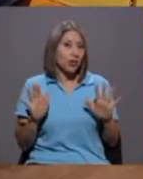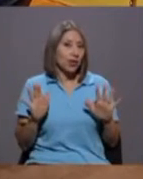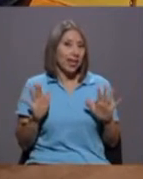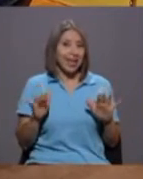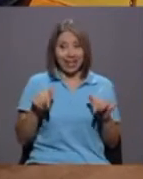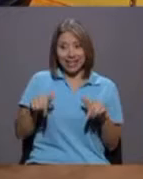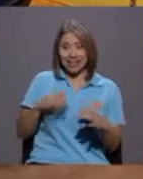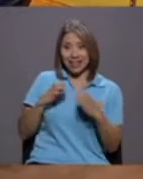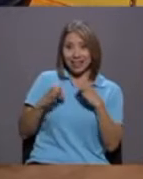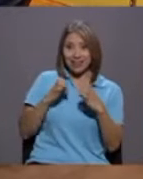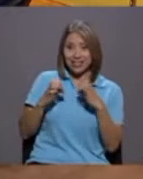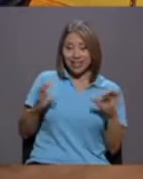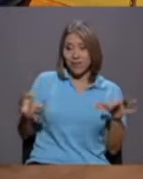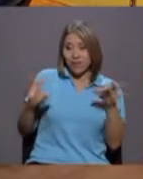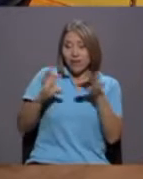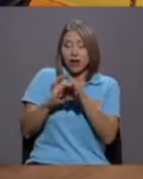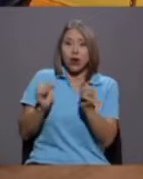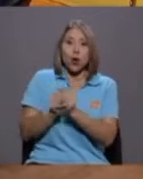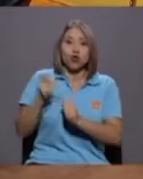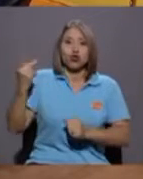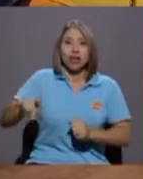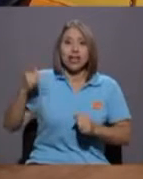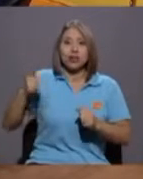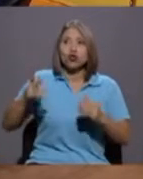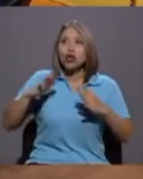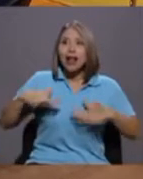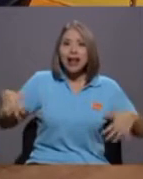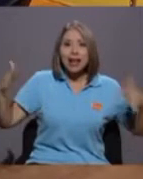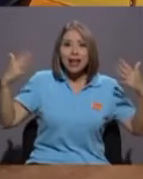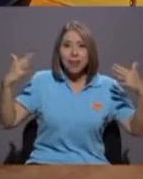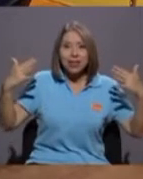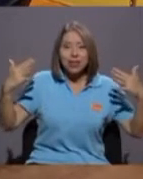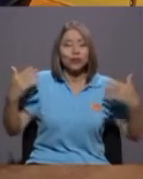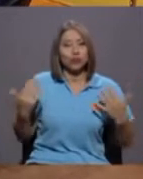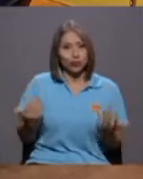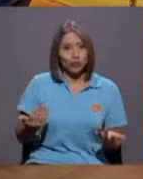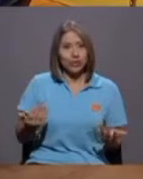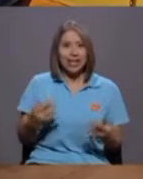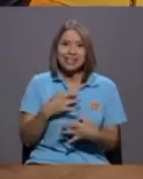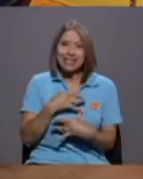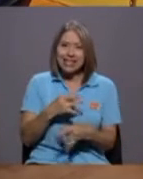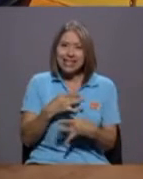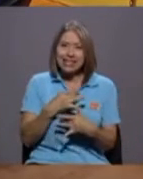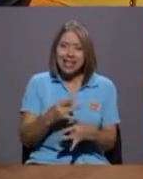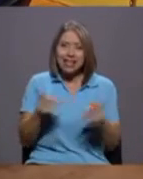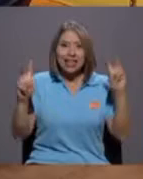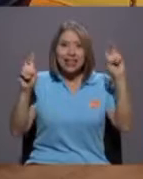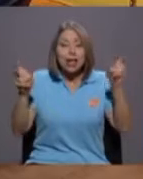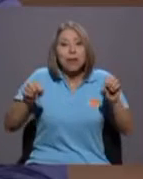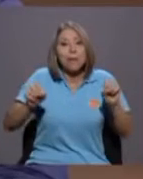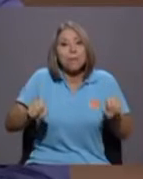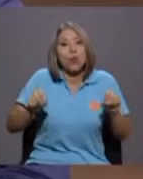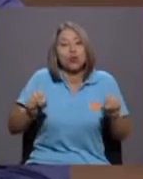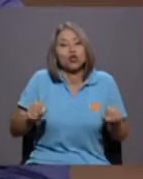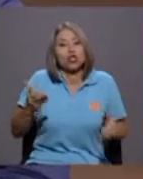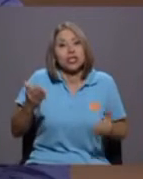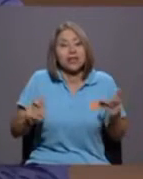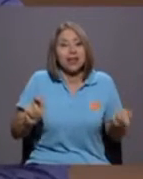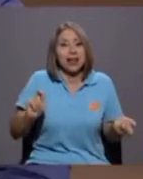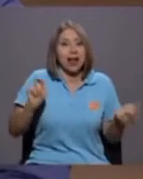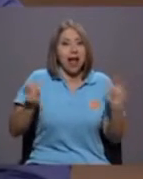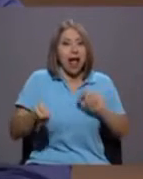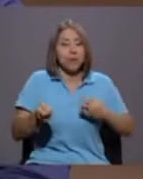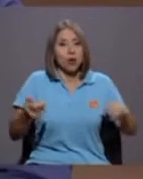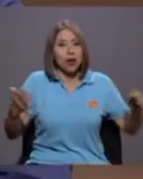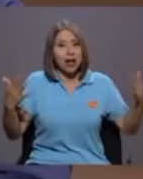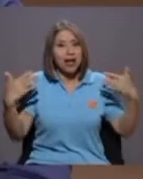entrevista tiene que ver con riesgos climáticos, es interesante que el tema del posible cambio climático se ha convertido en